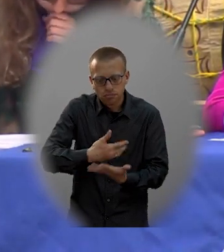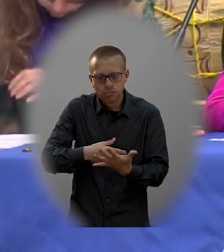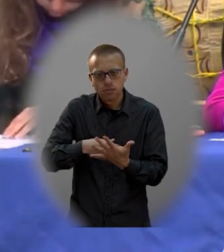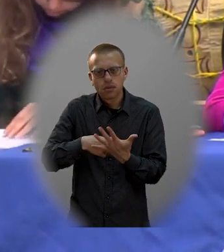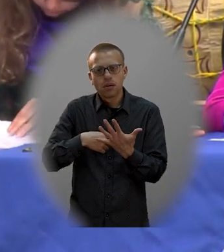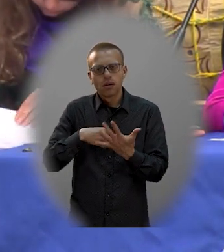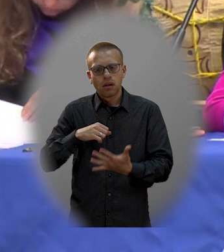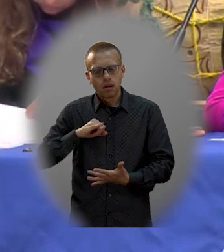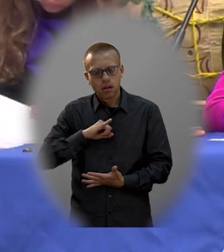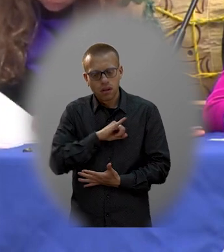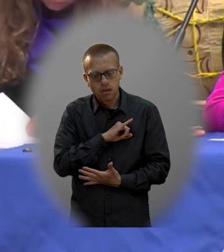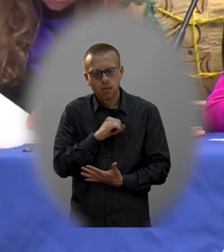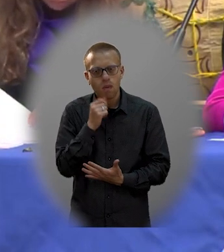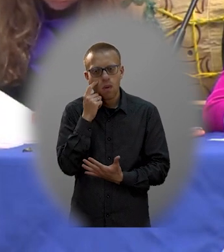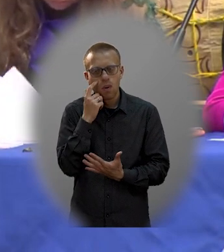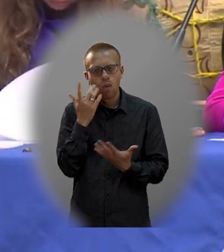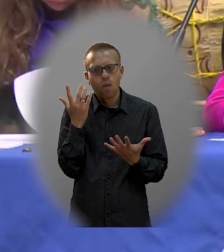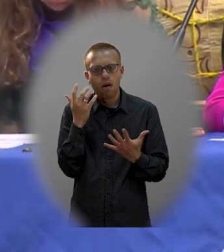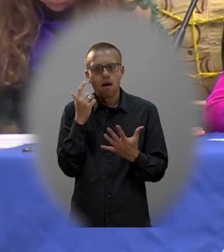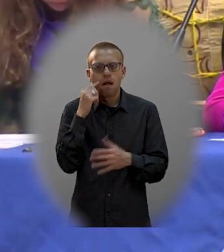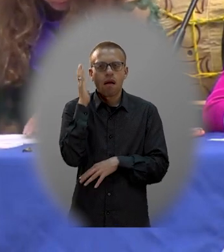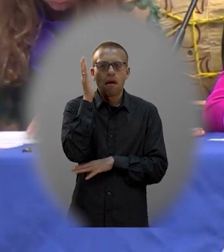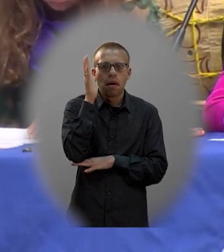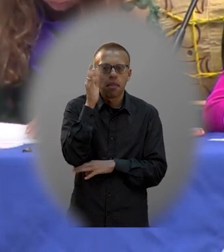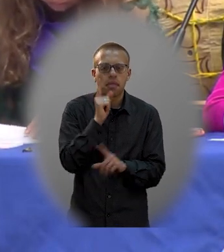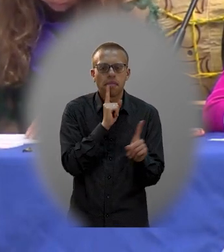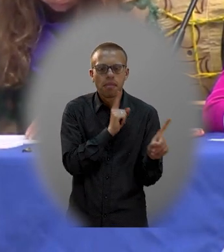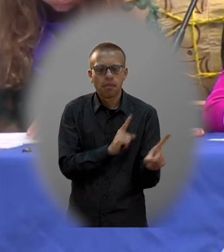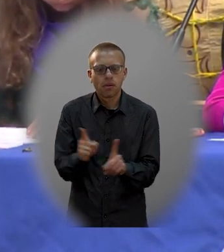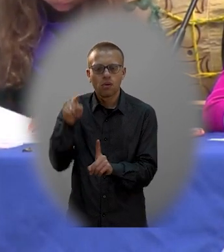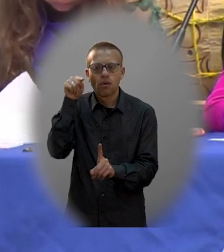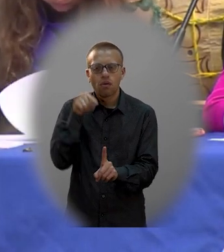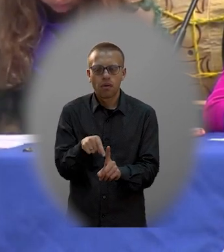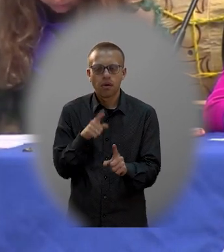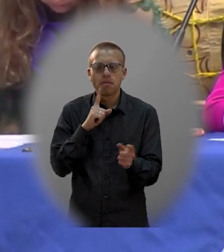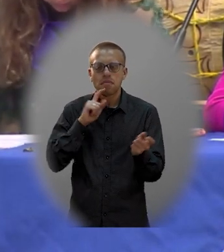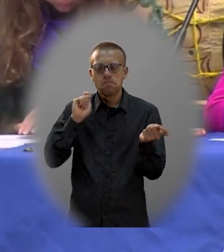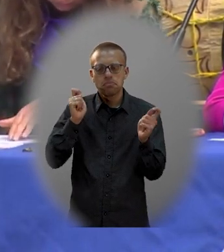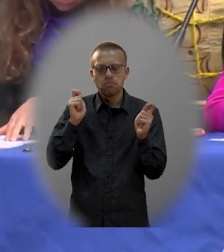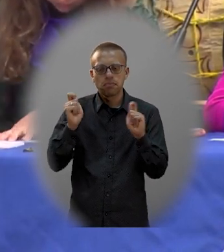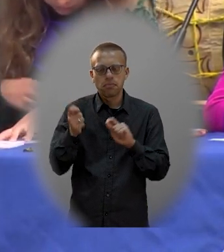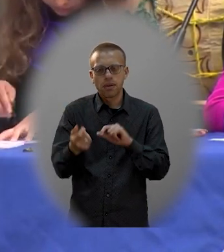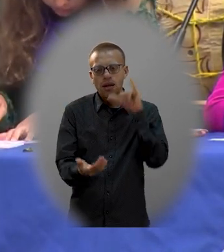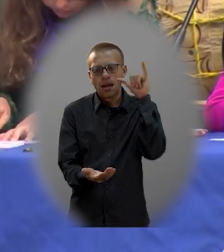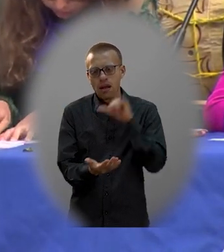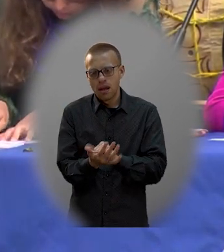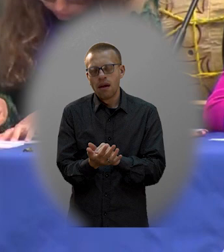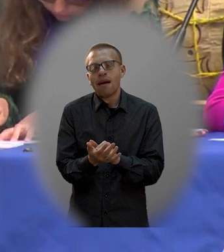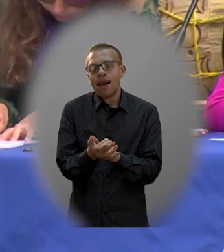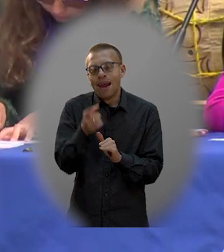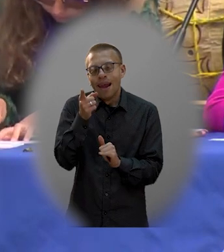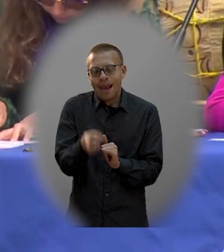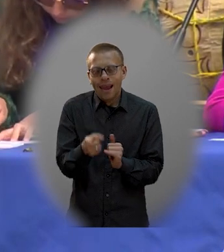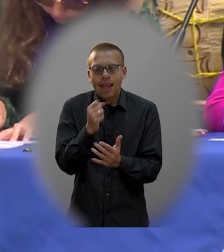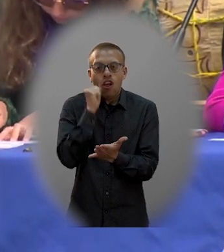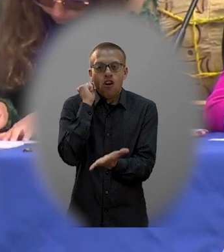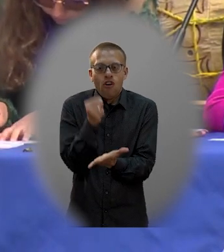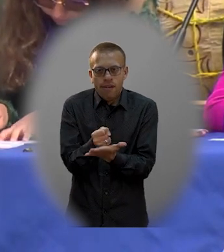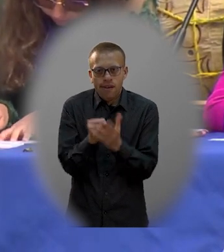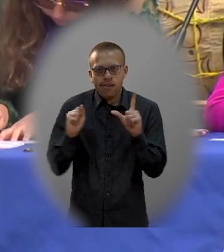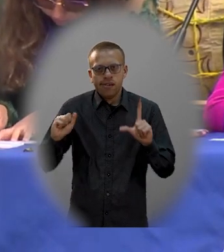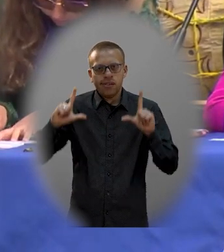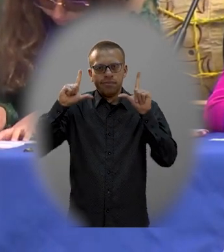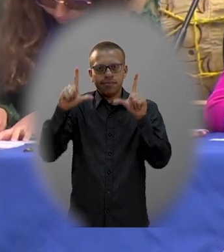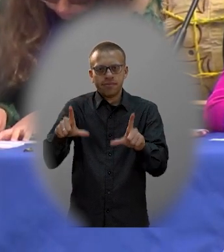esos borradores de cátedra y próximas implementaciones de esa cátedra como prerequisito para grado, si